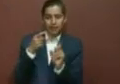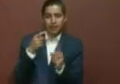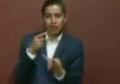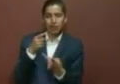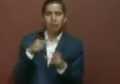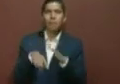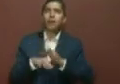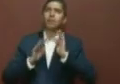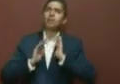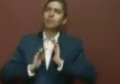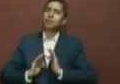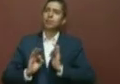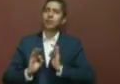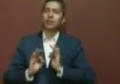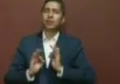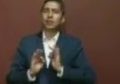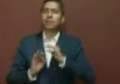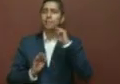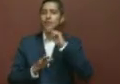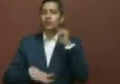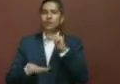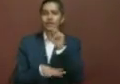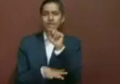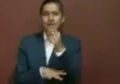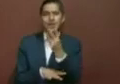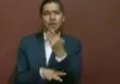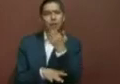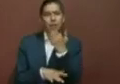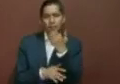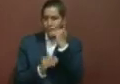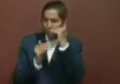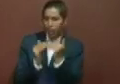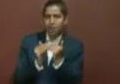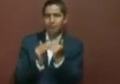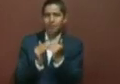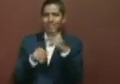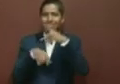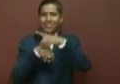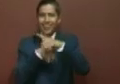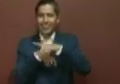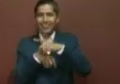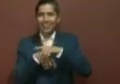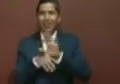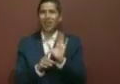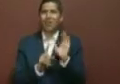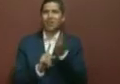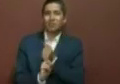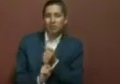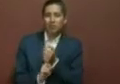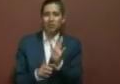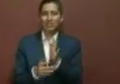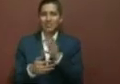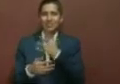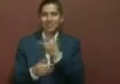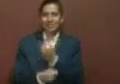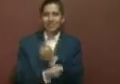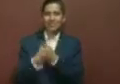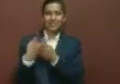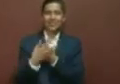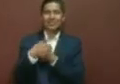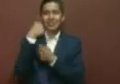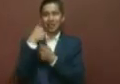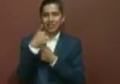más tranquilo. Michoacán está en el 23, incluso en los delitos de alto impacto. que son 6 los que mide